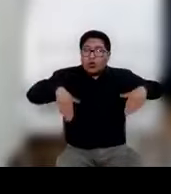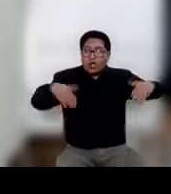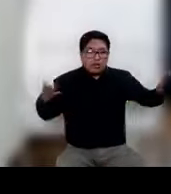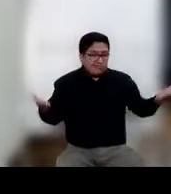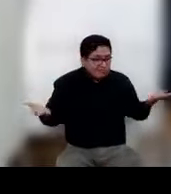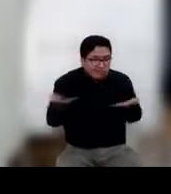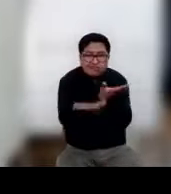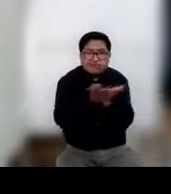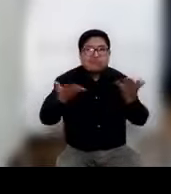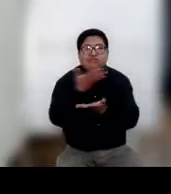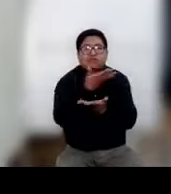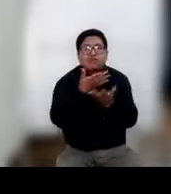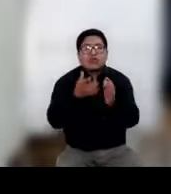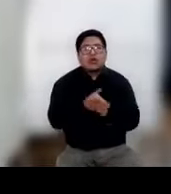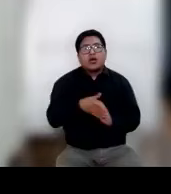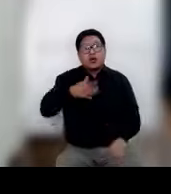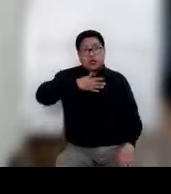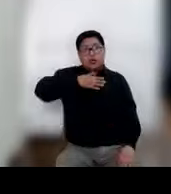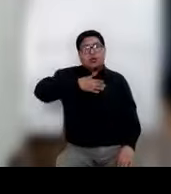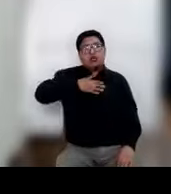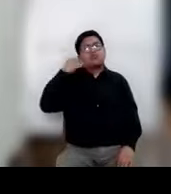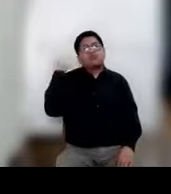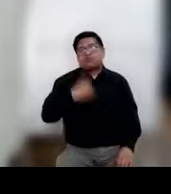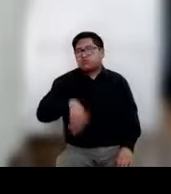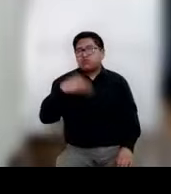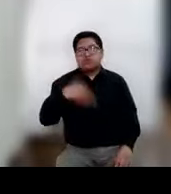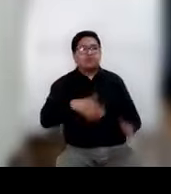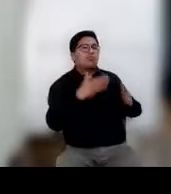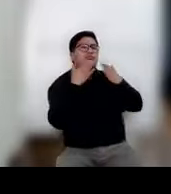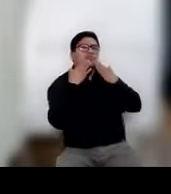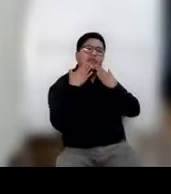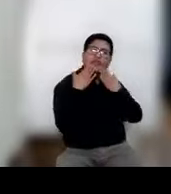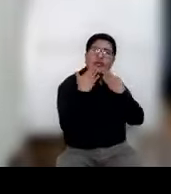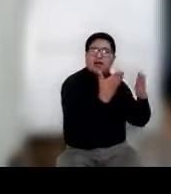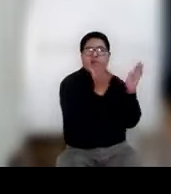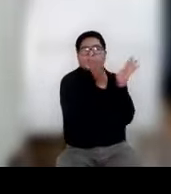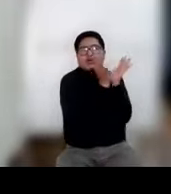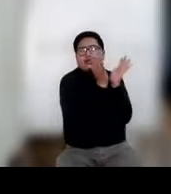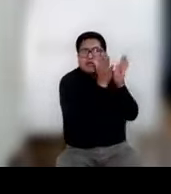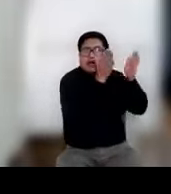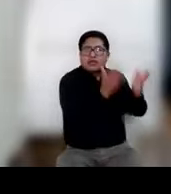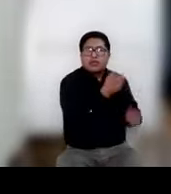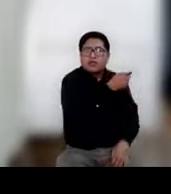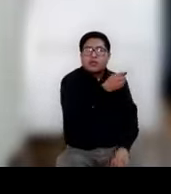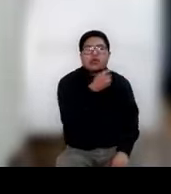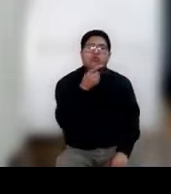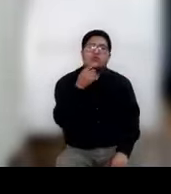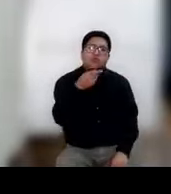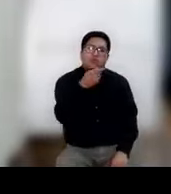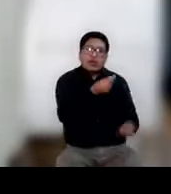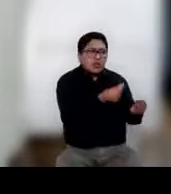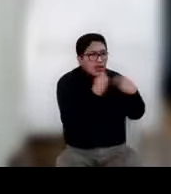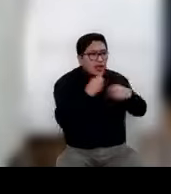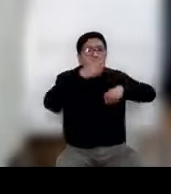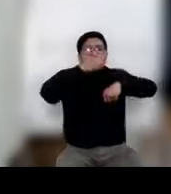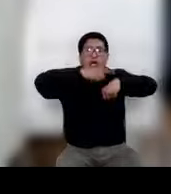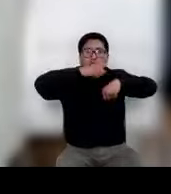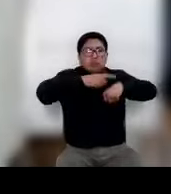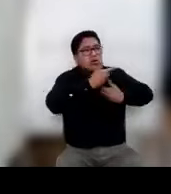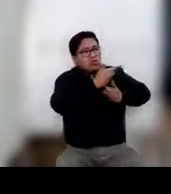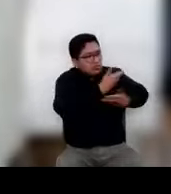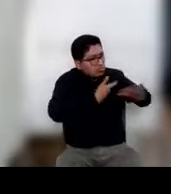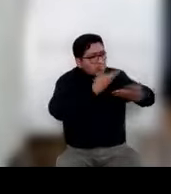agradezco profundamente realmente a la defensora del pueblo el hecho de que nos dé este espacio para una para una conversación